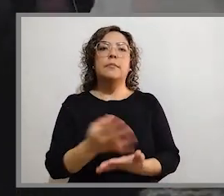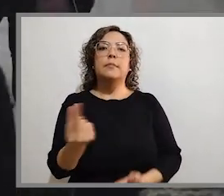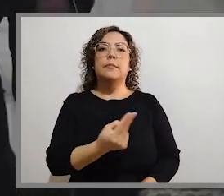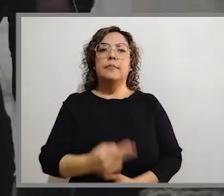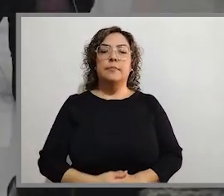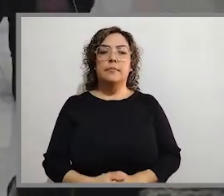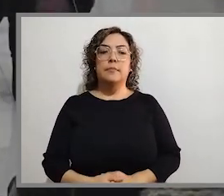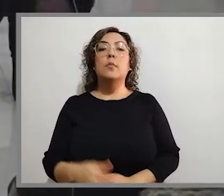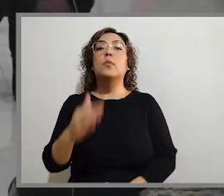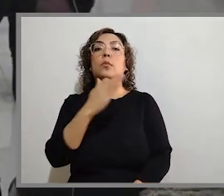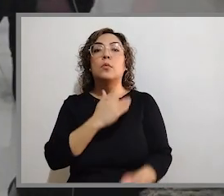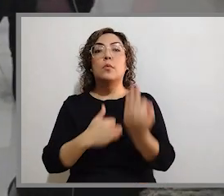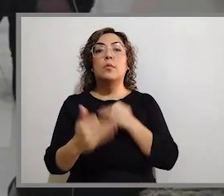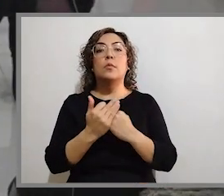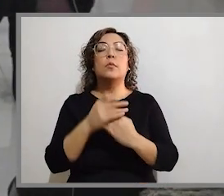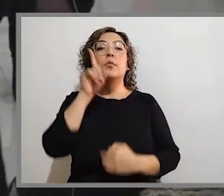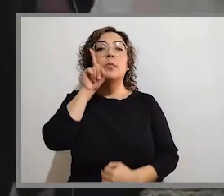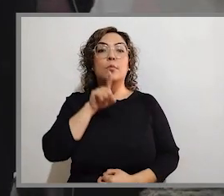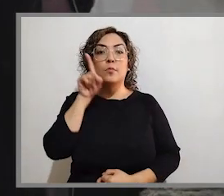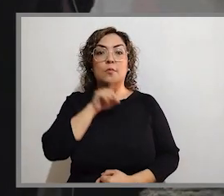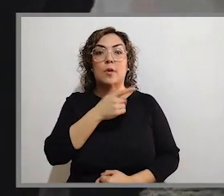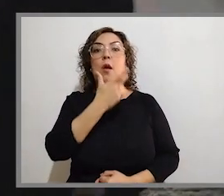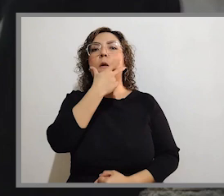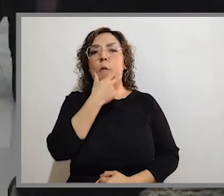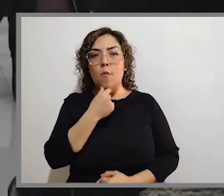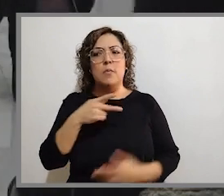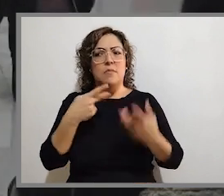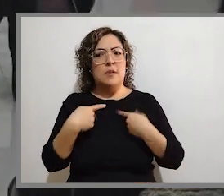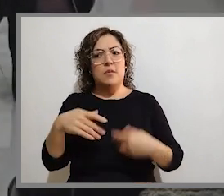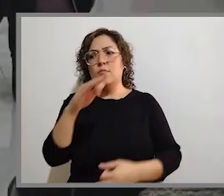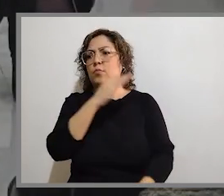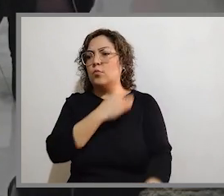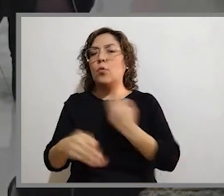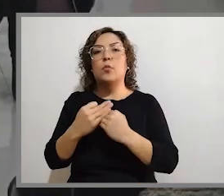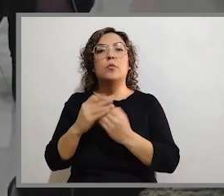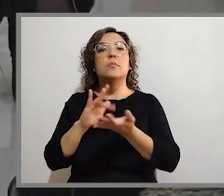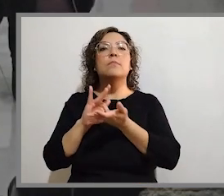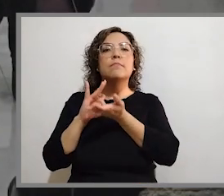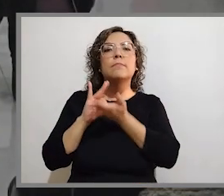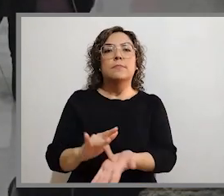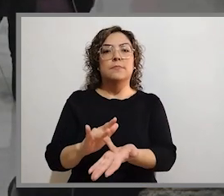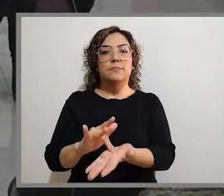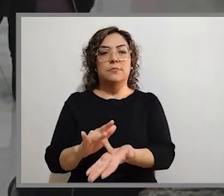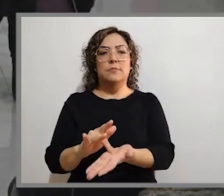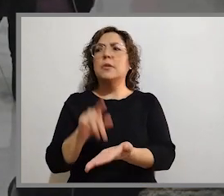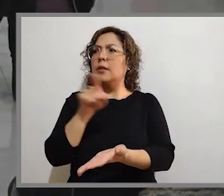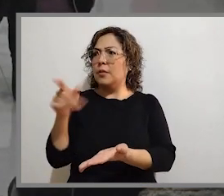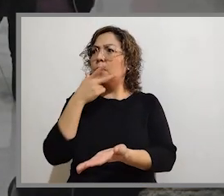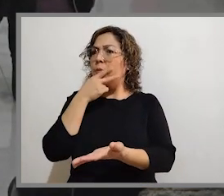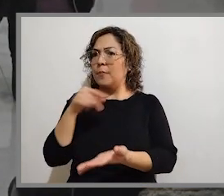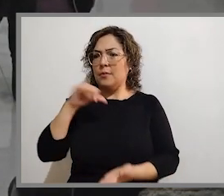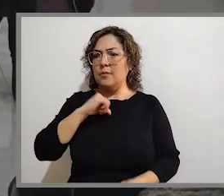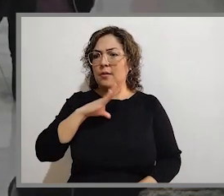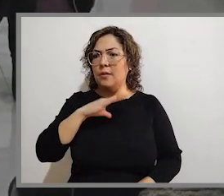vamos todas, todos y todes juntas, porque aquí hay varios hombres aliados que les reconozco por supuesto su